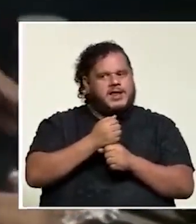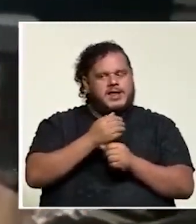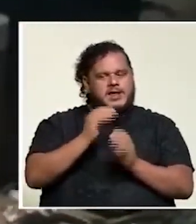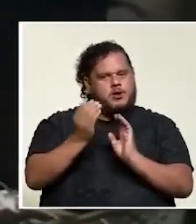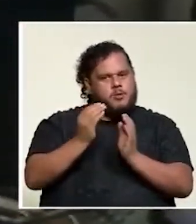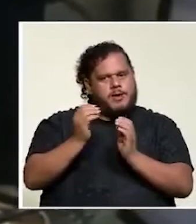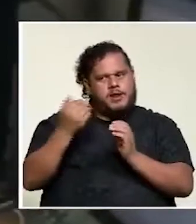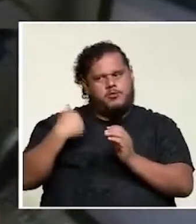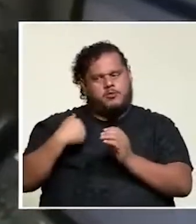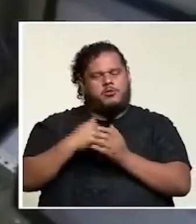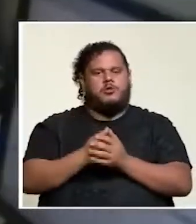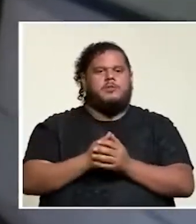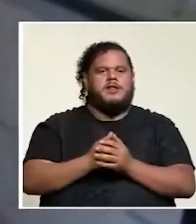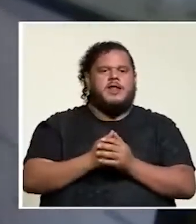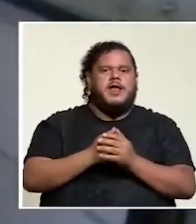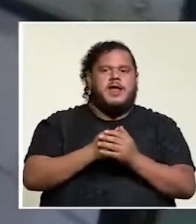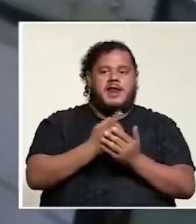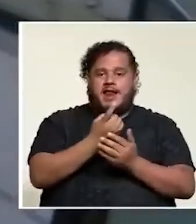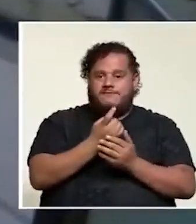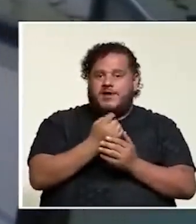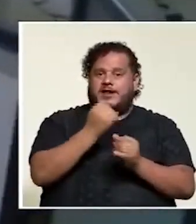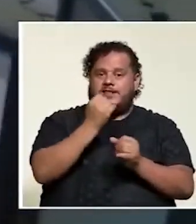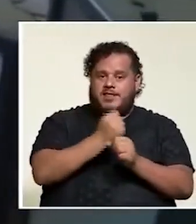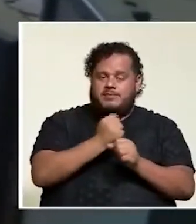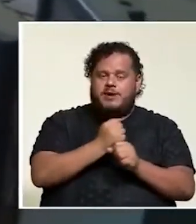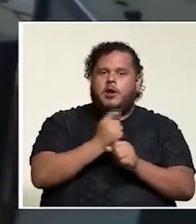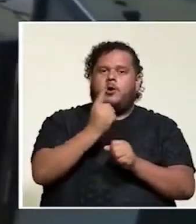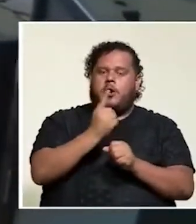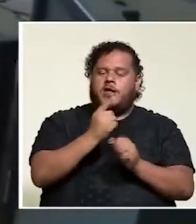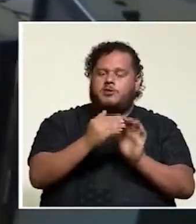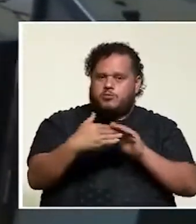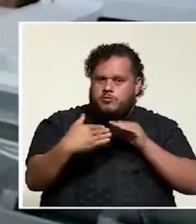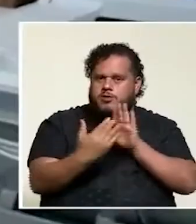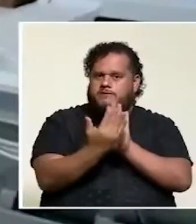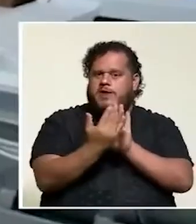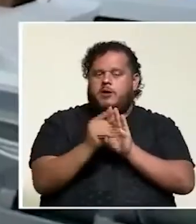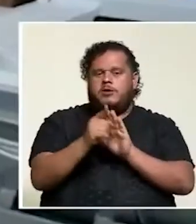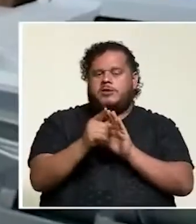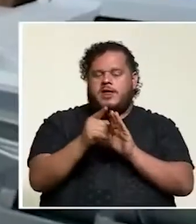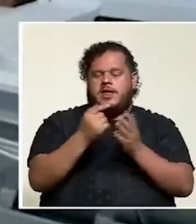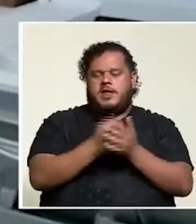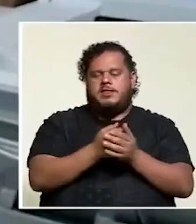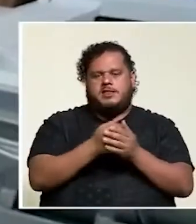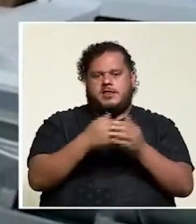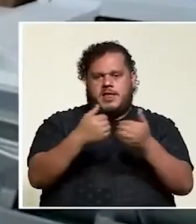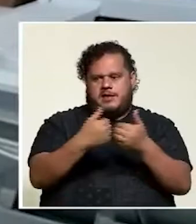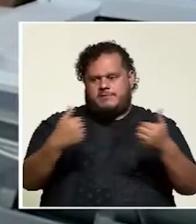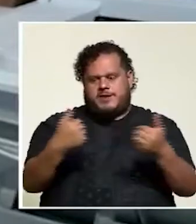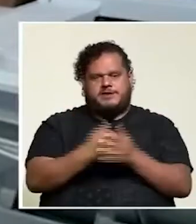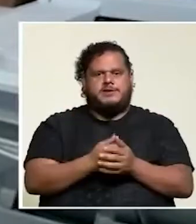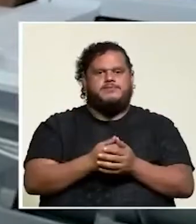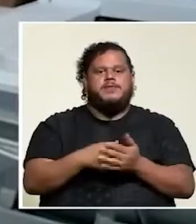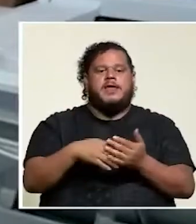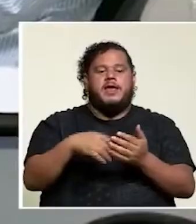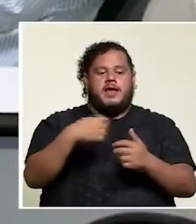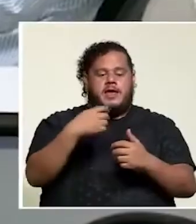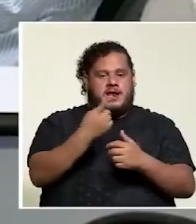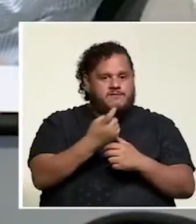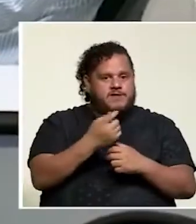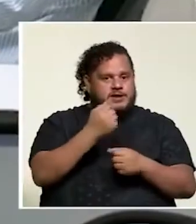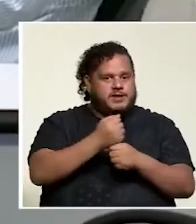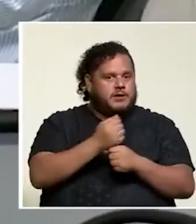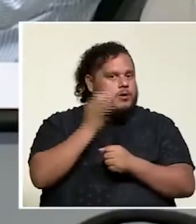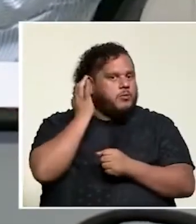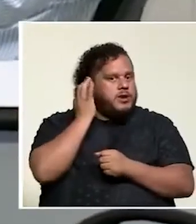de desempleo es un reflejo de esta brecha. Entre abril y junio de este año, la tasa de desempleo femenino se ubicó